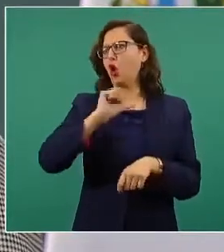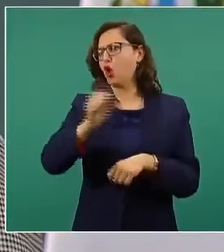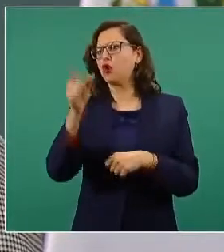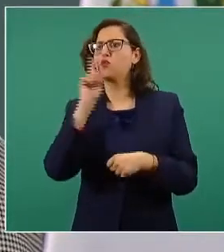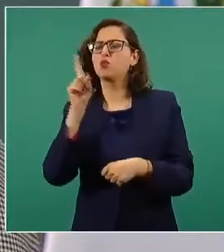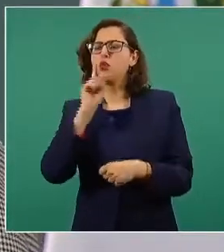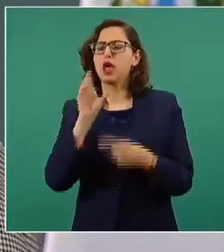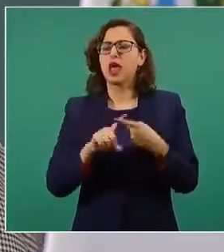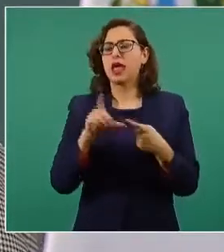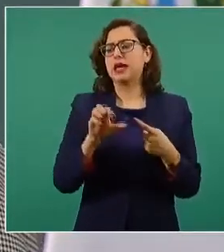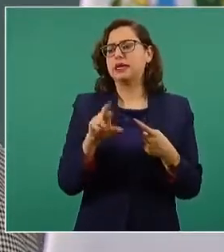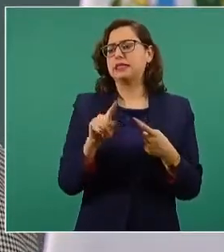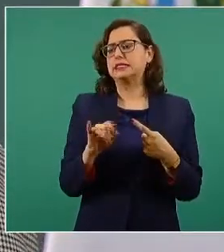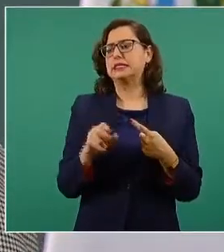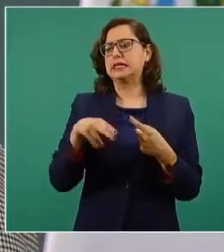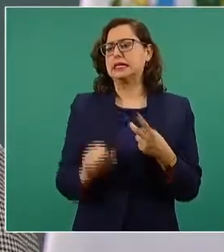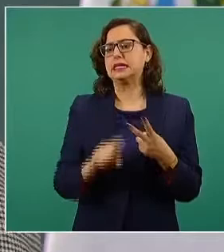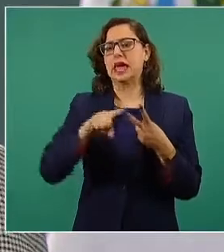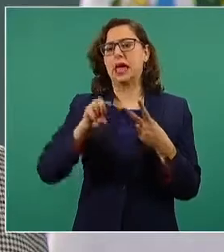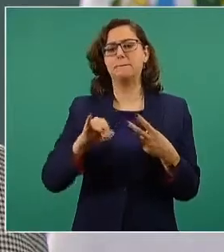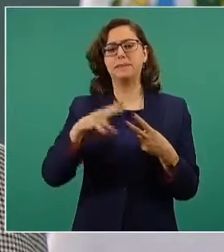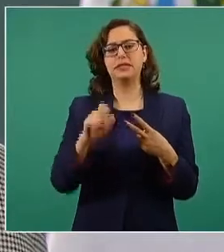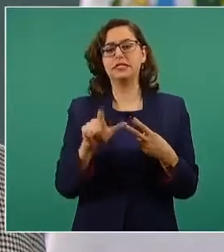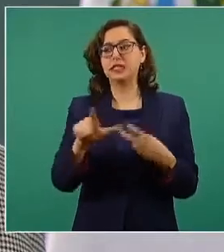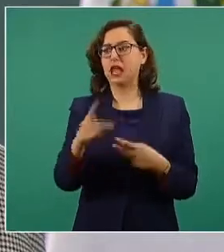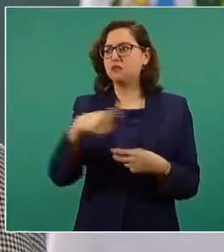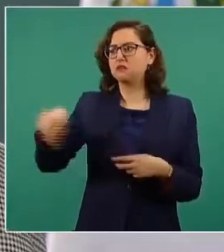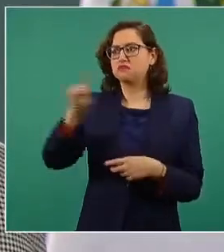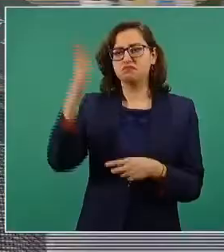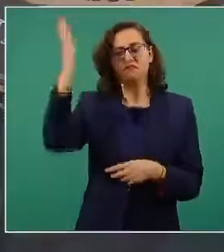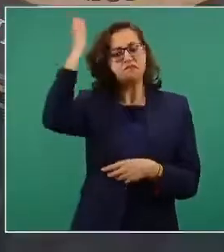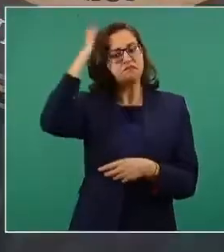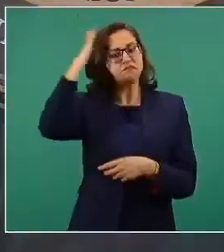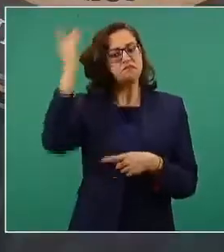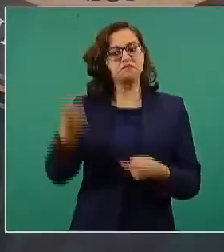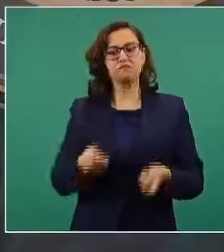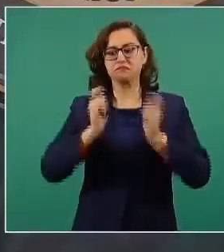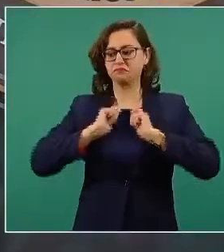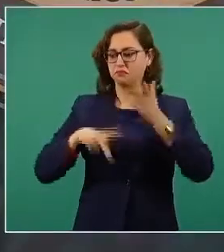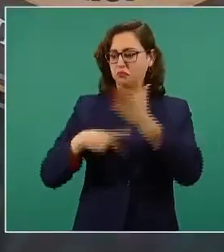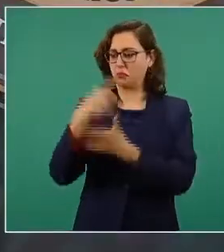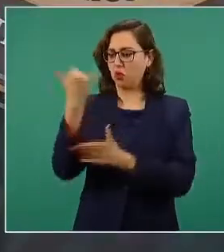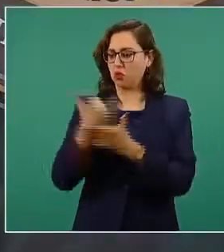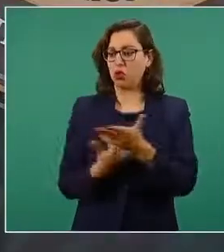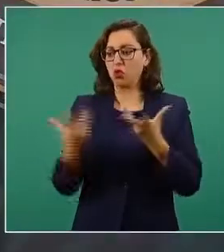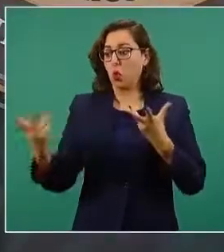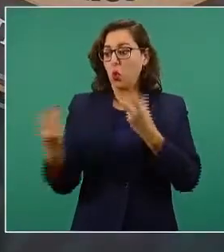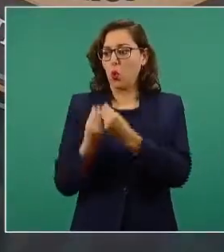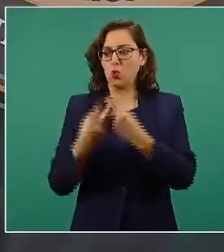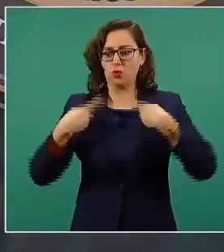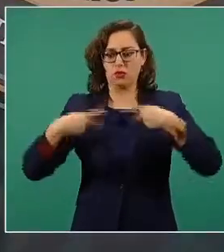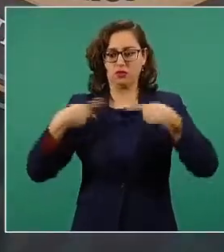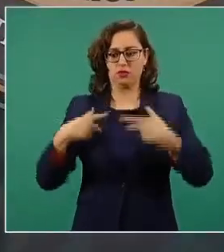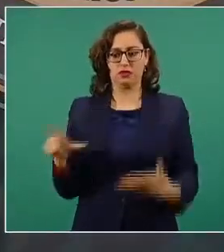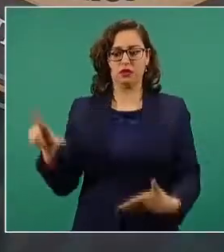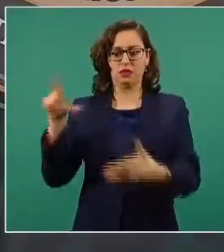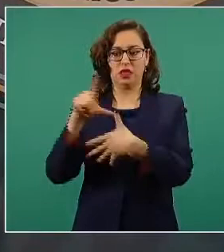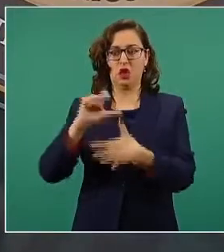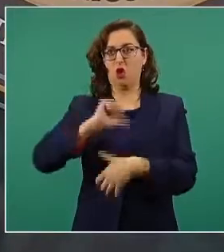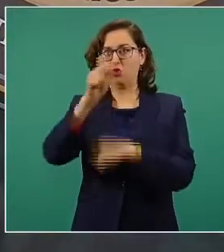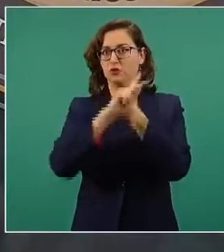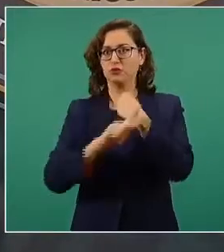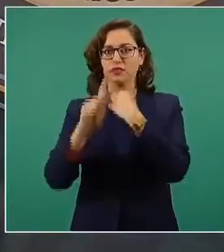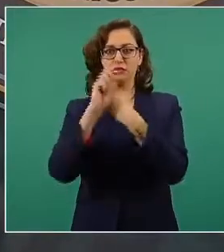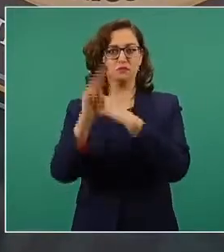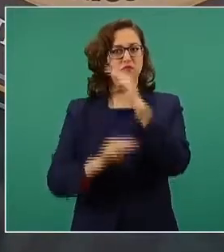Michelle Bachelet y tantas mujeres que lideraron proyectos populares en Latinoamérica y en el mundo.